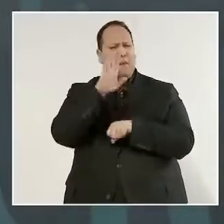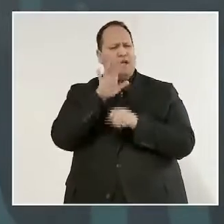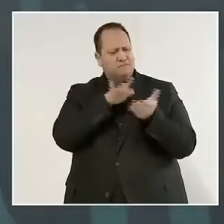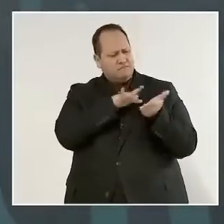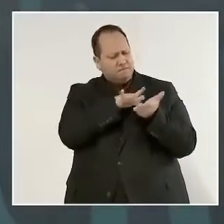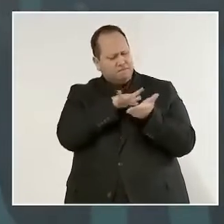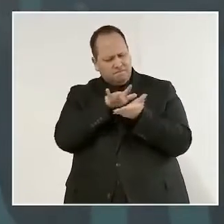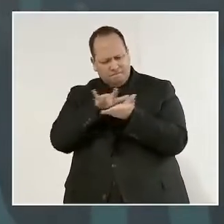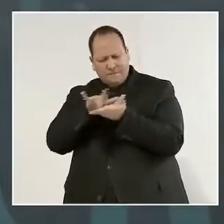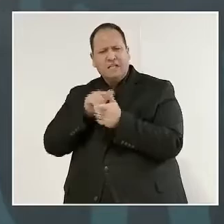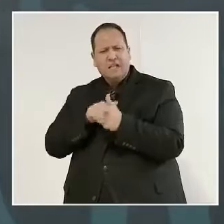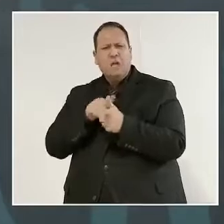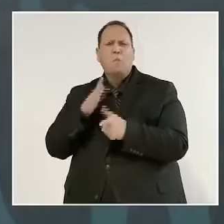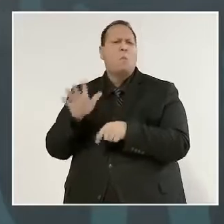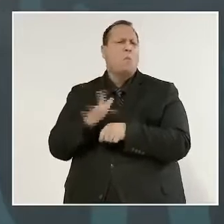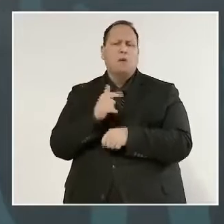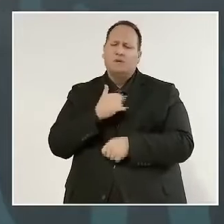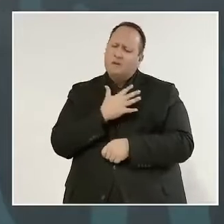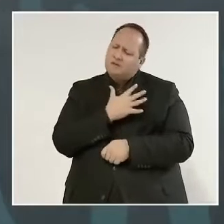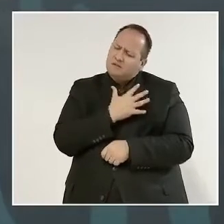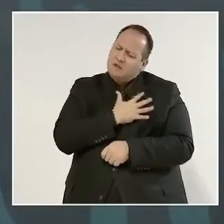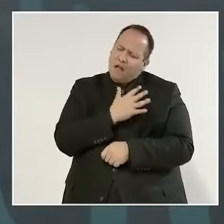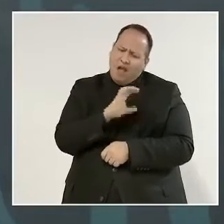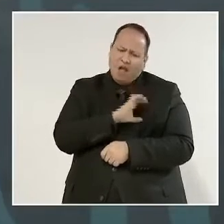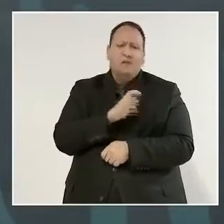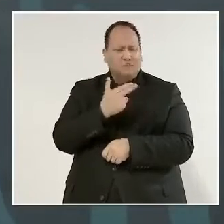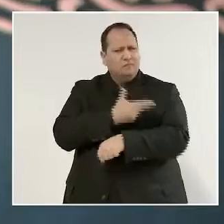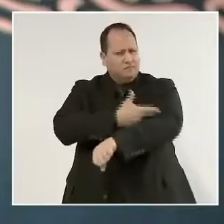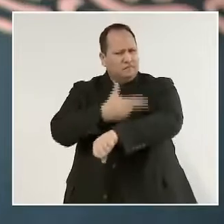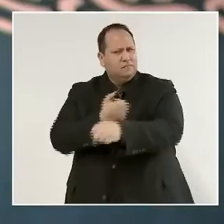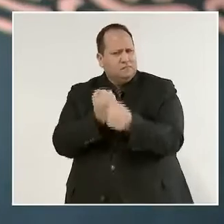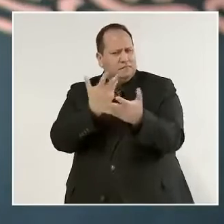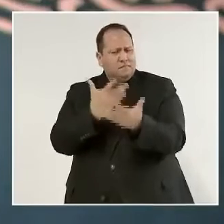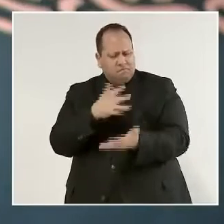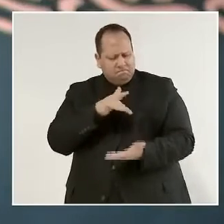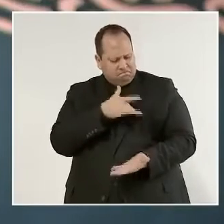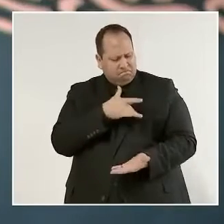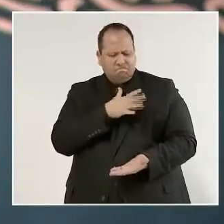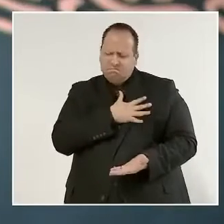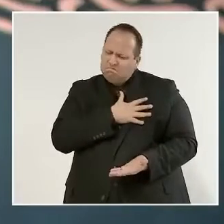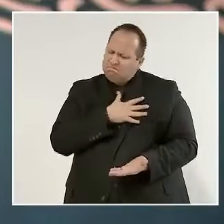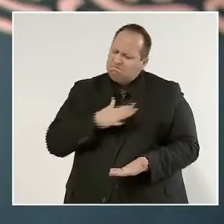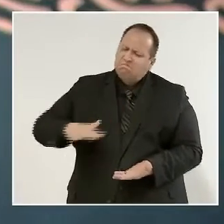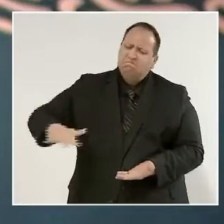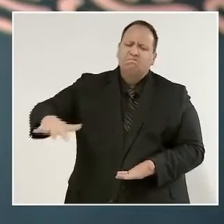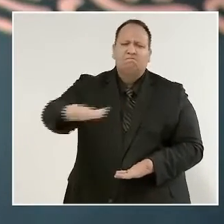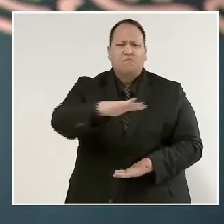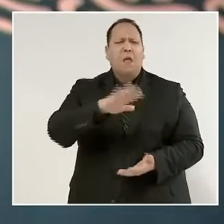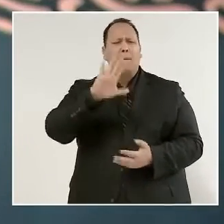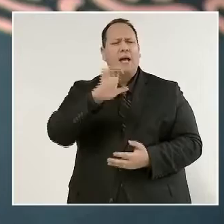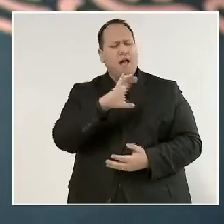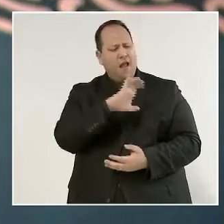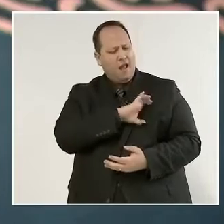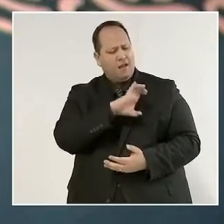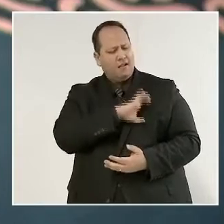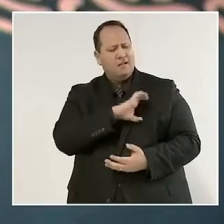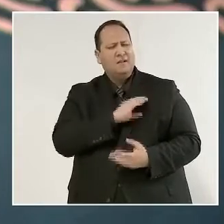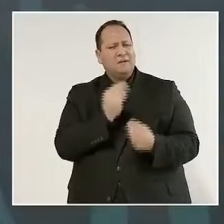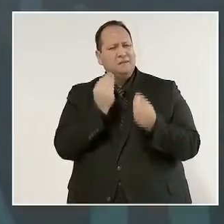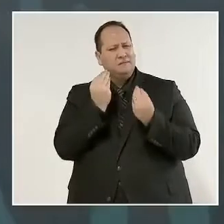porque queremos mucho, y lo digo de manera sincera, quiero mucho al pueblo de Baja